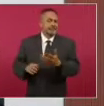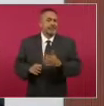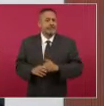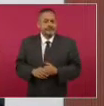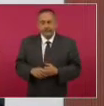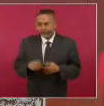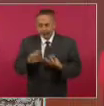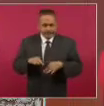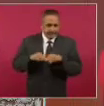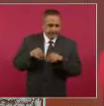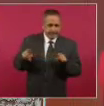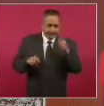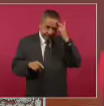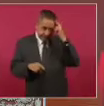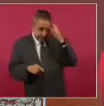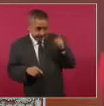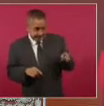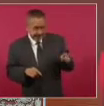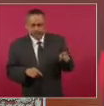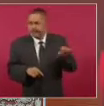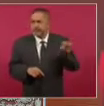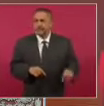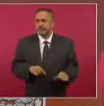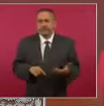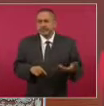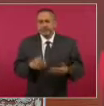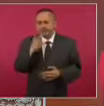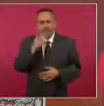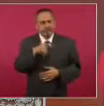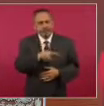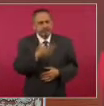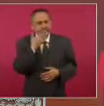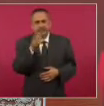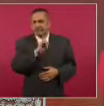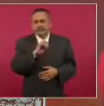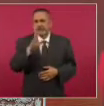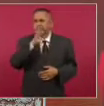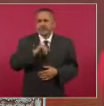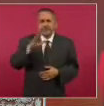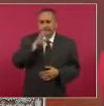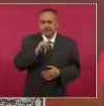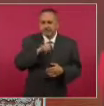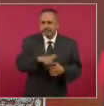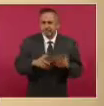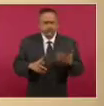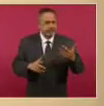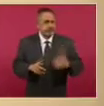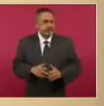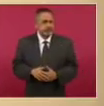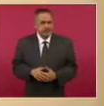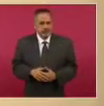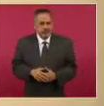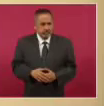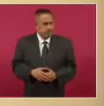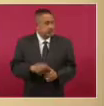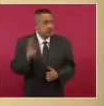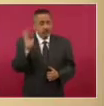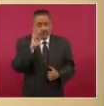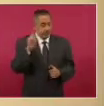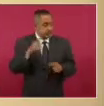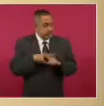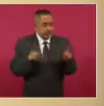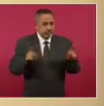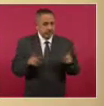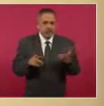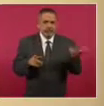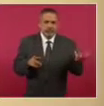el balance del porfirismo arroja números rojos. Si no hubiera sido así,